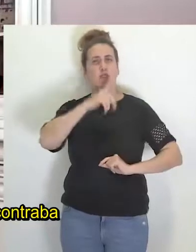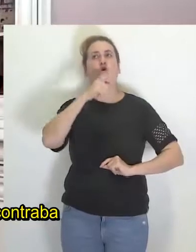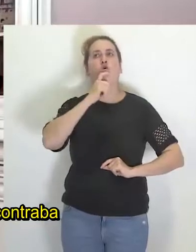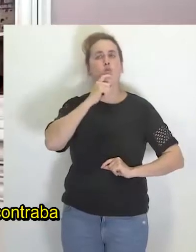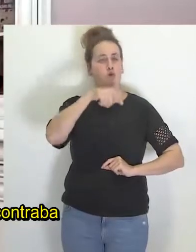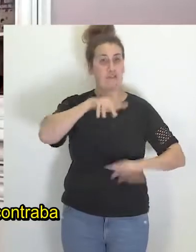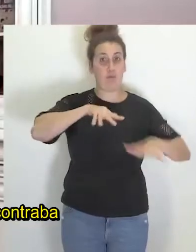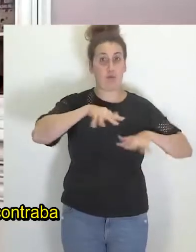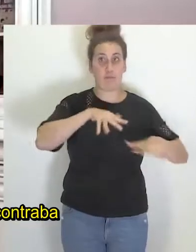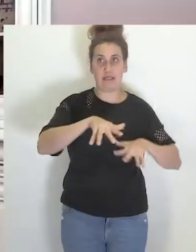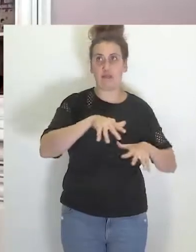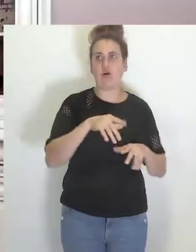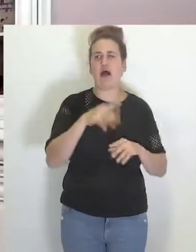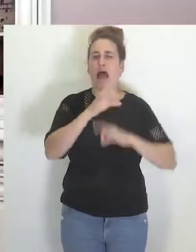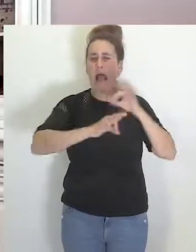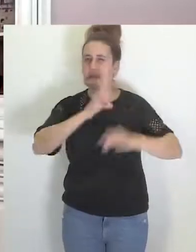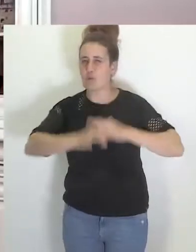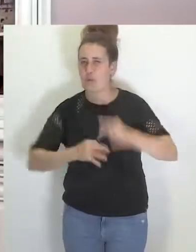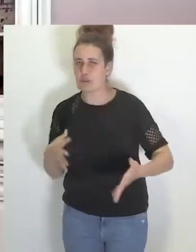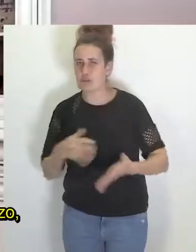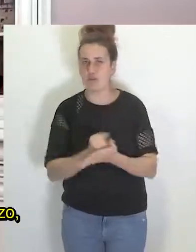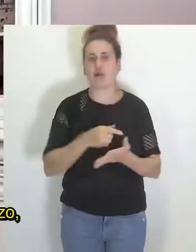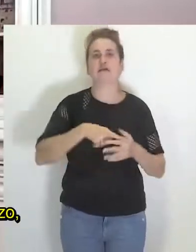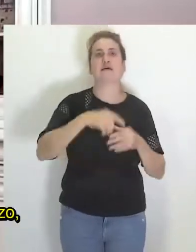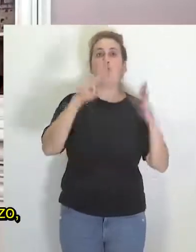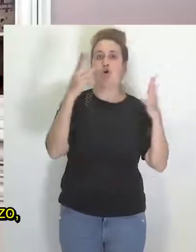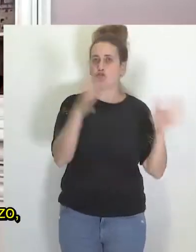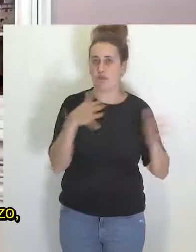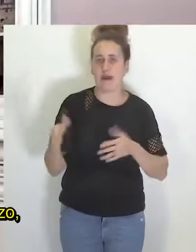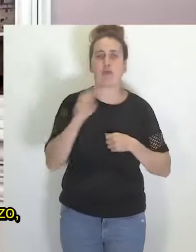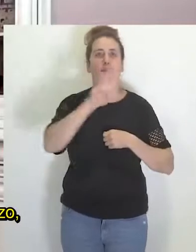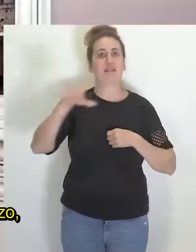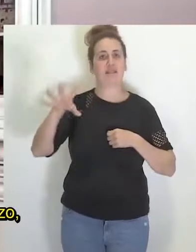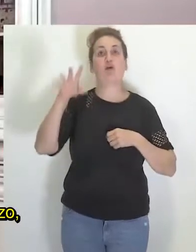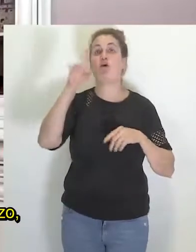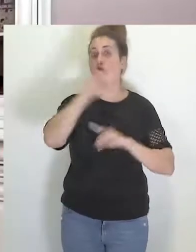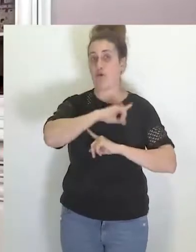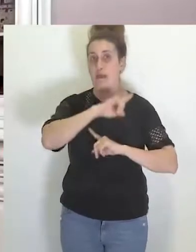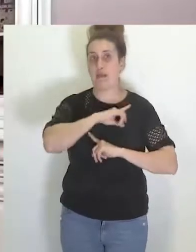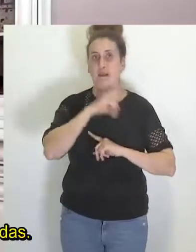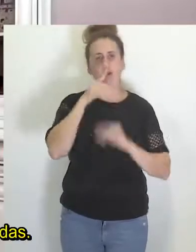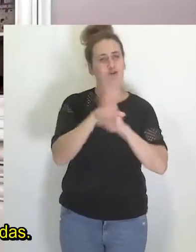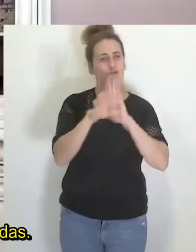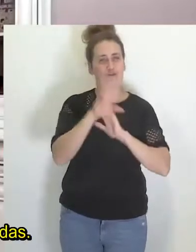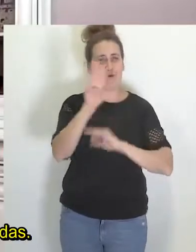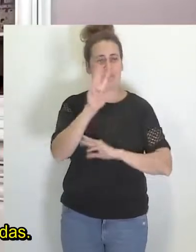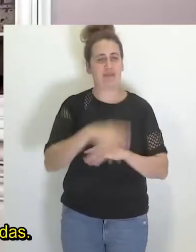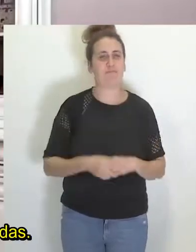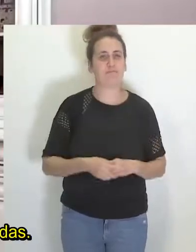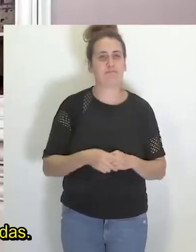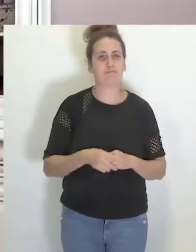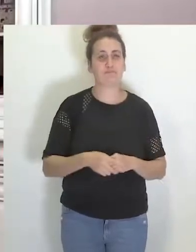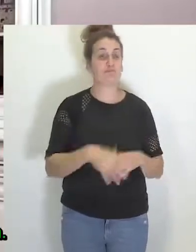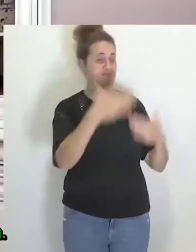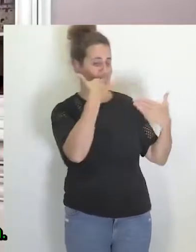cómo se encontraba todo ese movimiento, todas las articulaciones. Hemos hablado del 8 de marzo, del 25 de noviembre. Continúa, Wendy, cuando